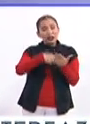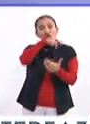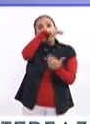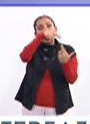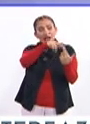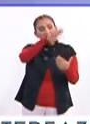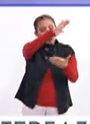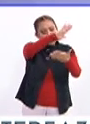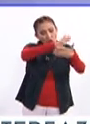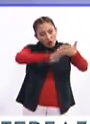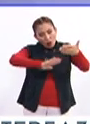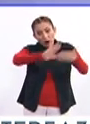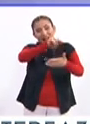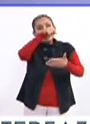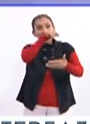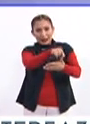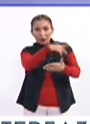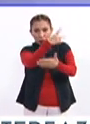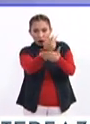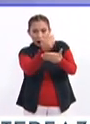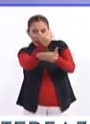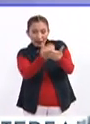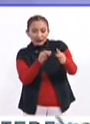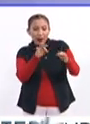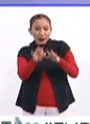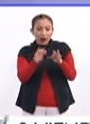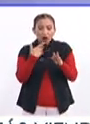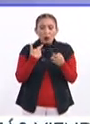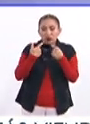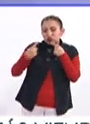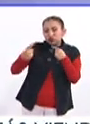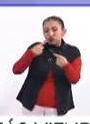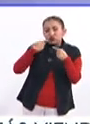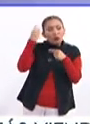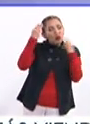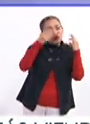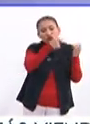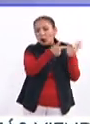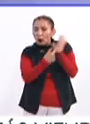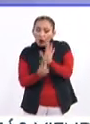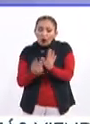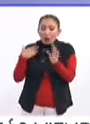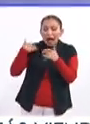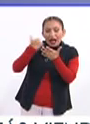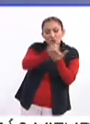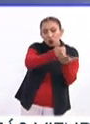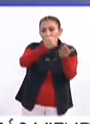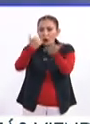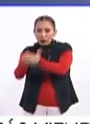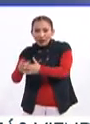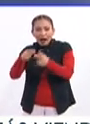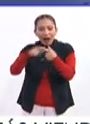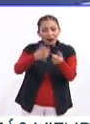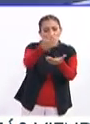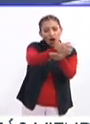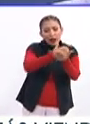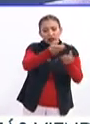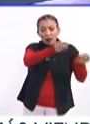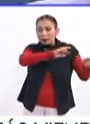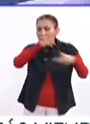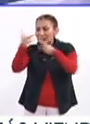región y que ahí en ese programa se trabaja la política pública de estos museos, los mecanismos de cooperación, las